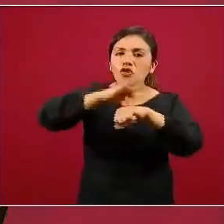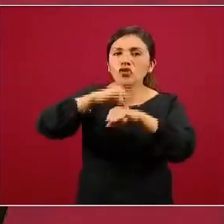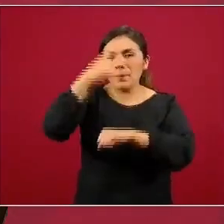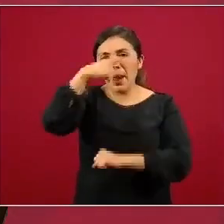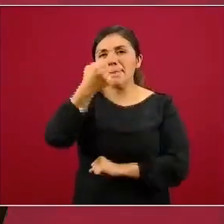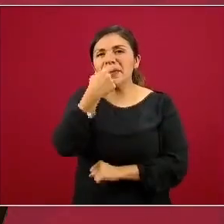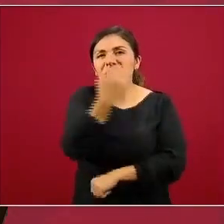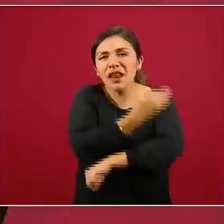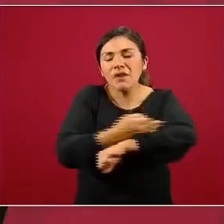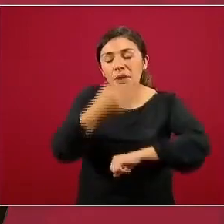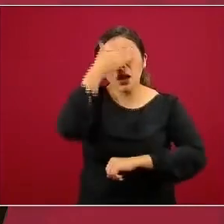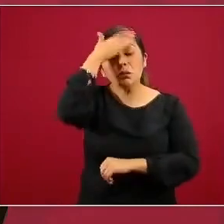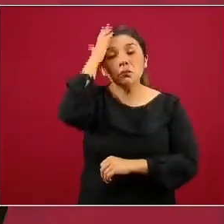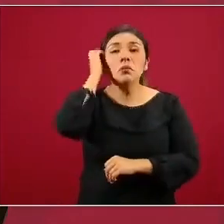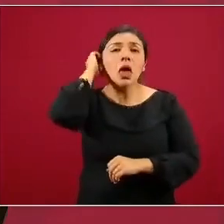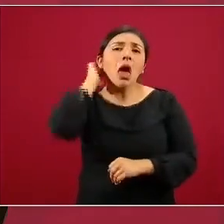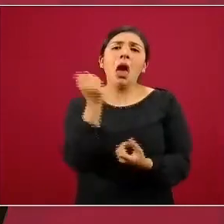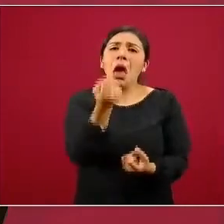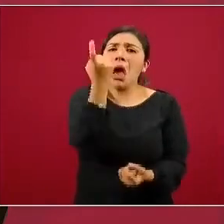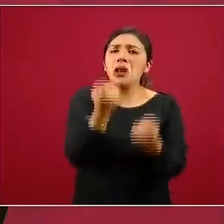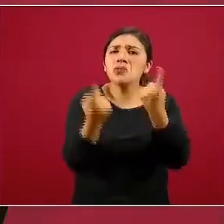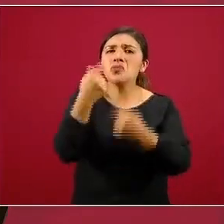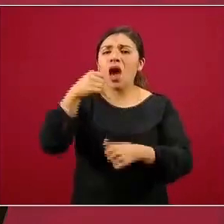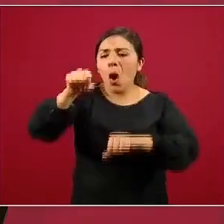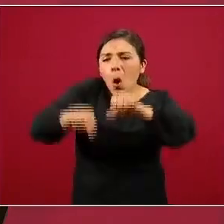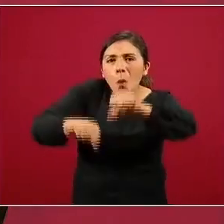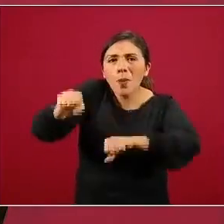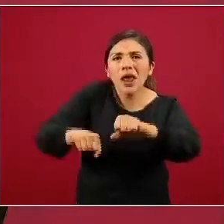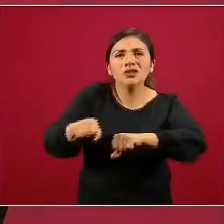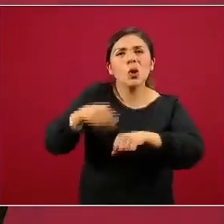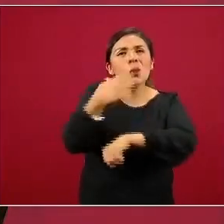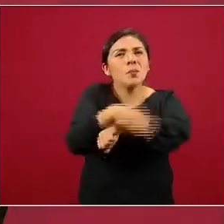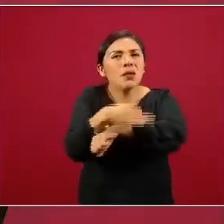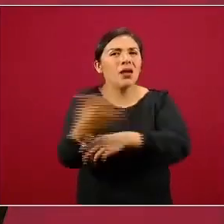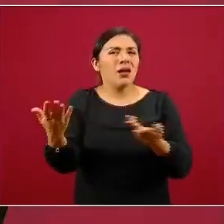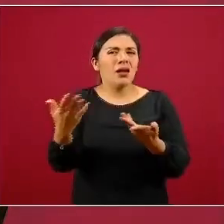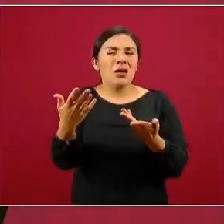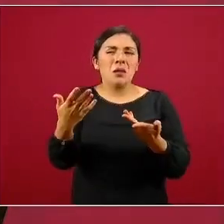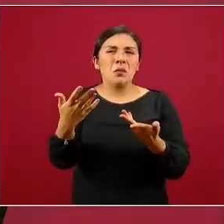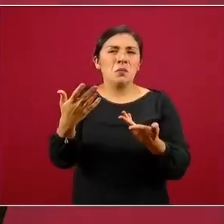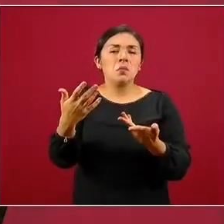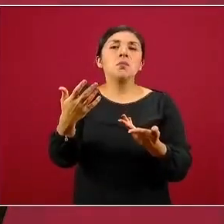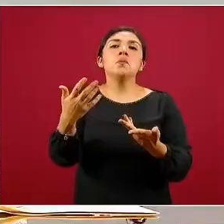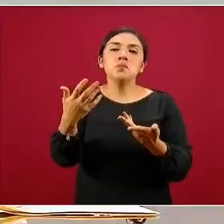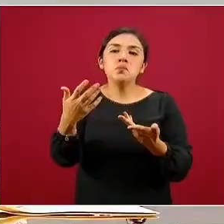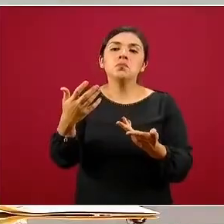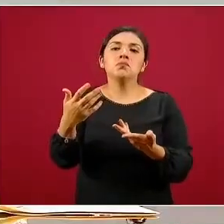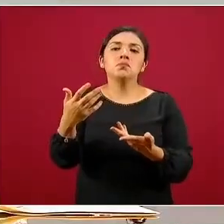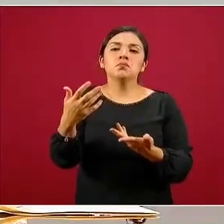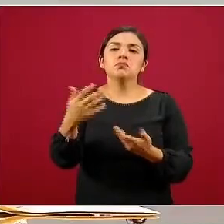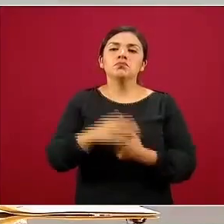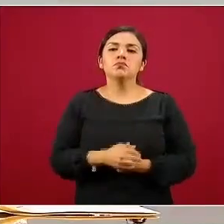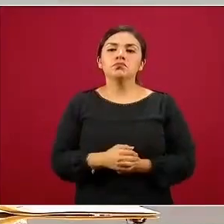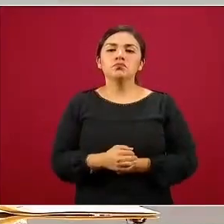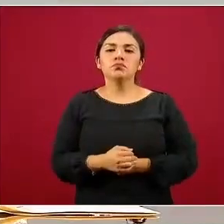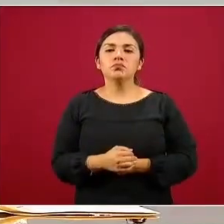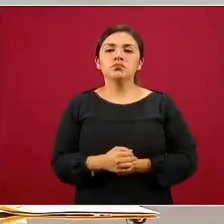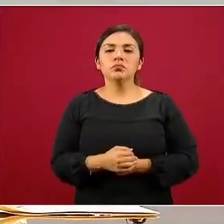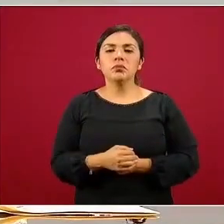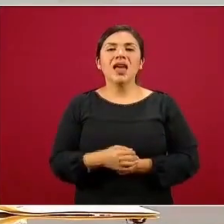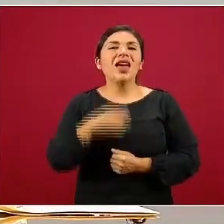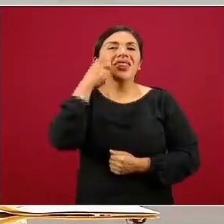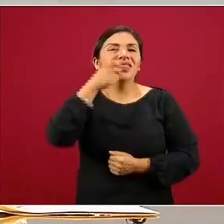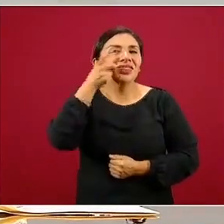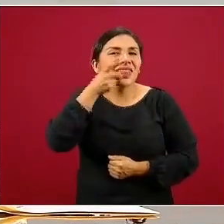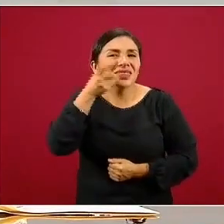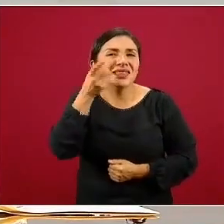medicina familiar, algunas intervenciones quirúrgicas ambulatorias, estomatología, los